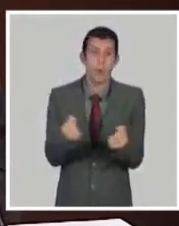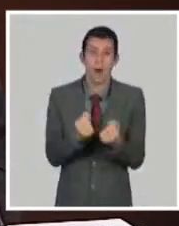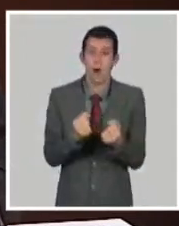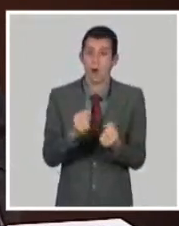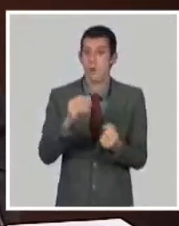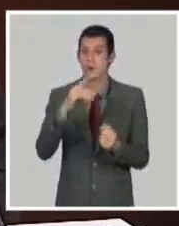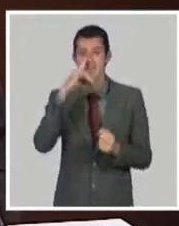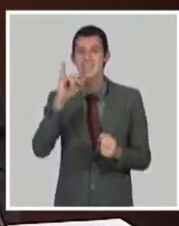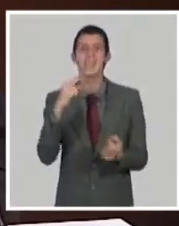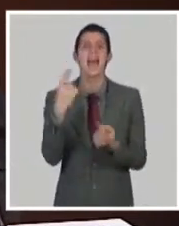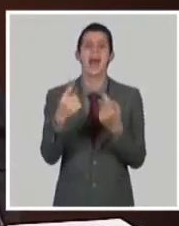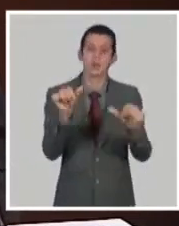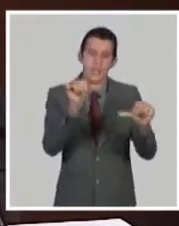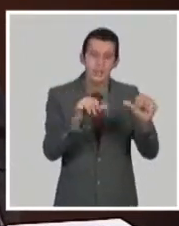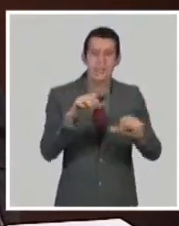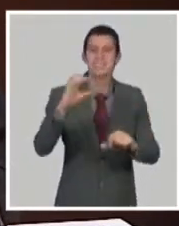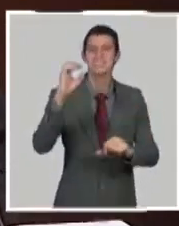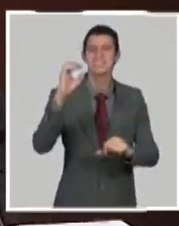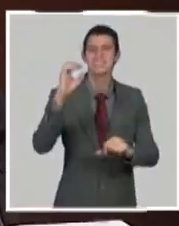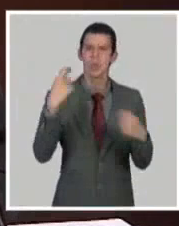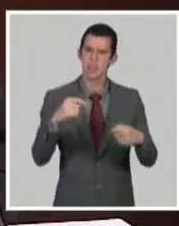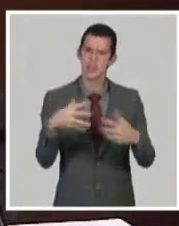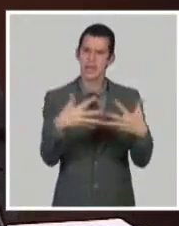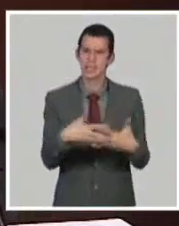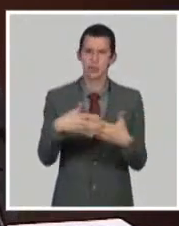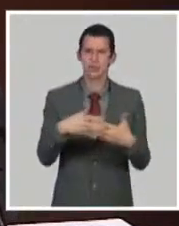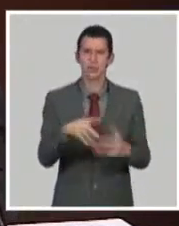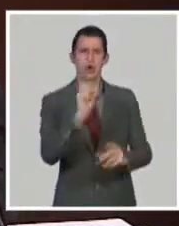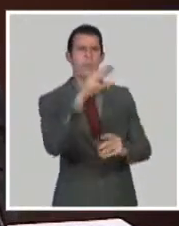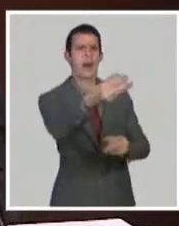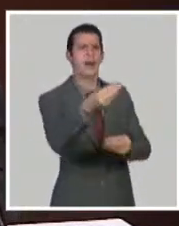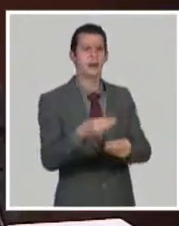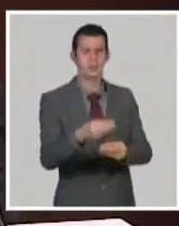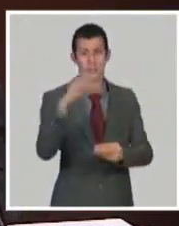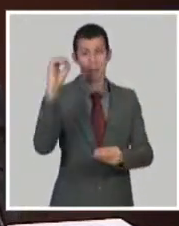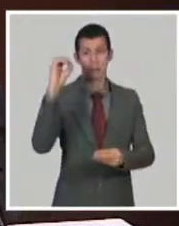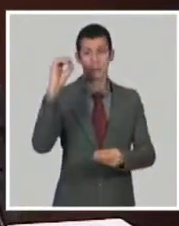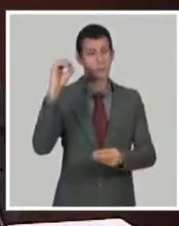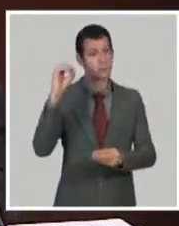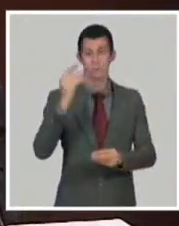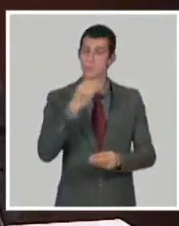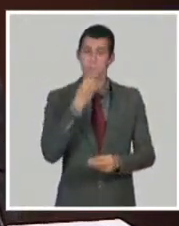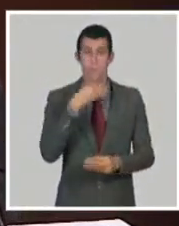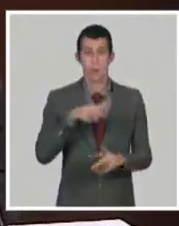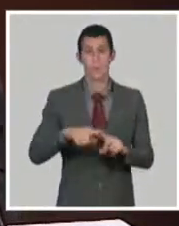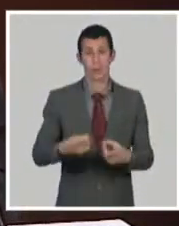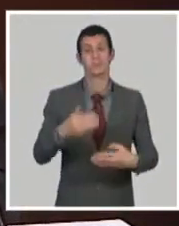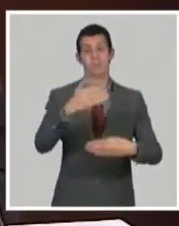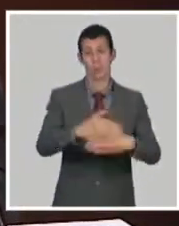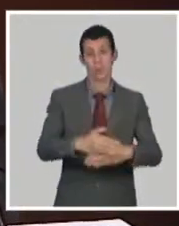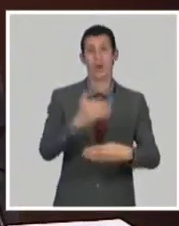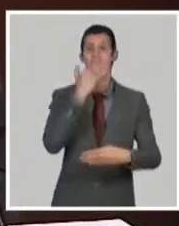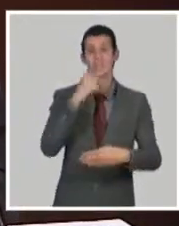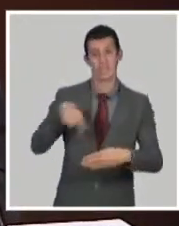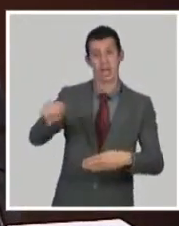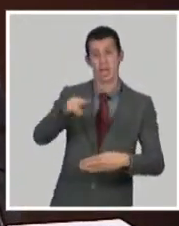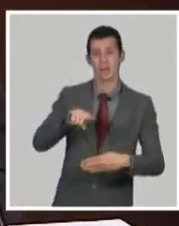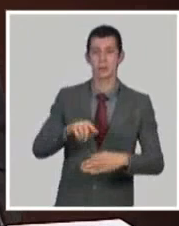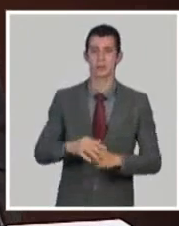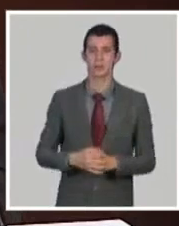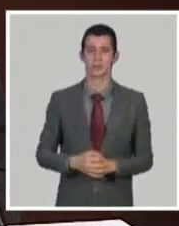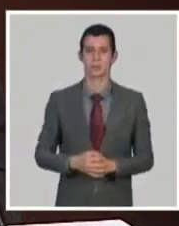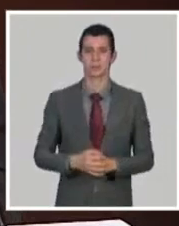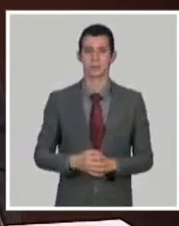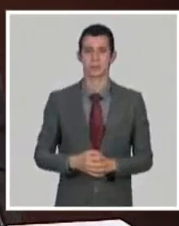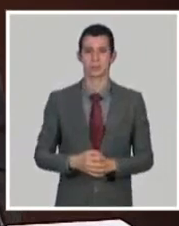nosotros a buscar alternativas y soluciones internas en el país para poder reforzar nuestra posición como productores.